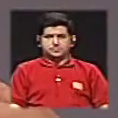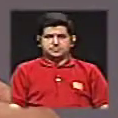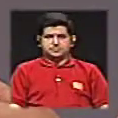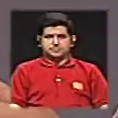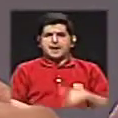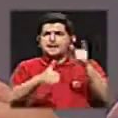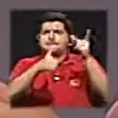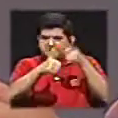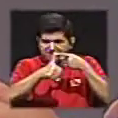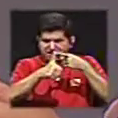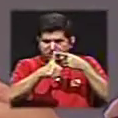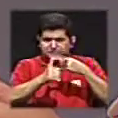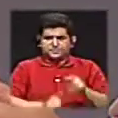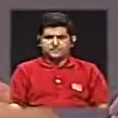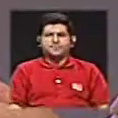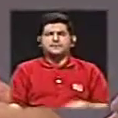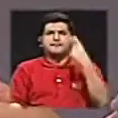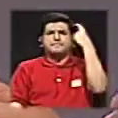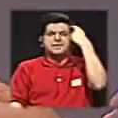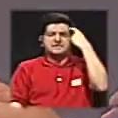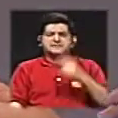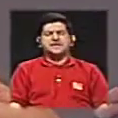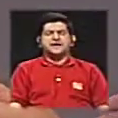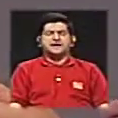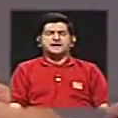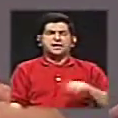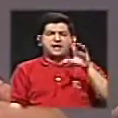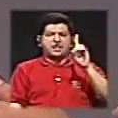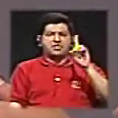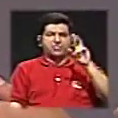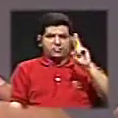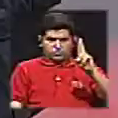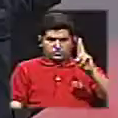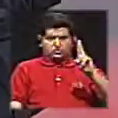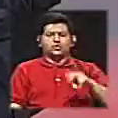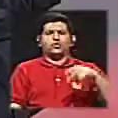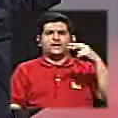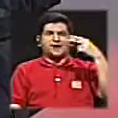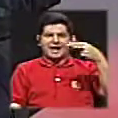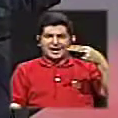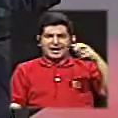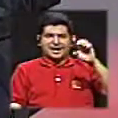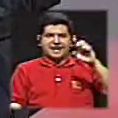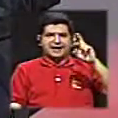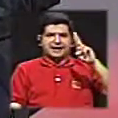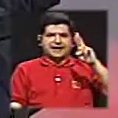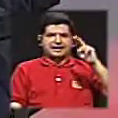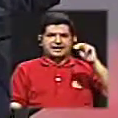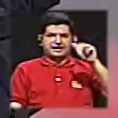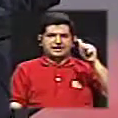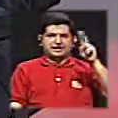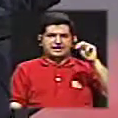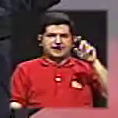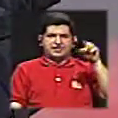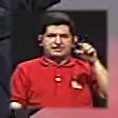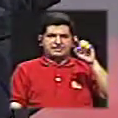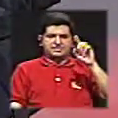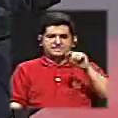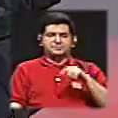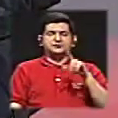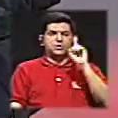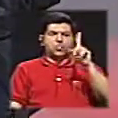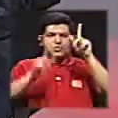En primer lugar, hay que considerar que el doctor Hernández es un humanista,